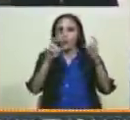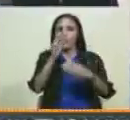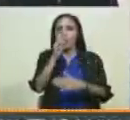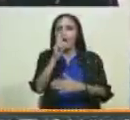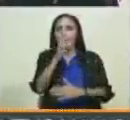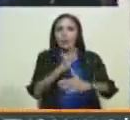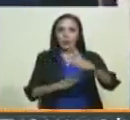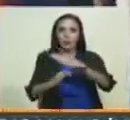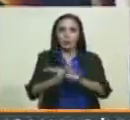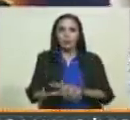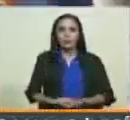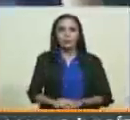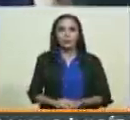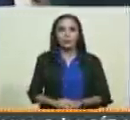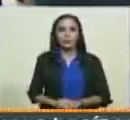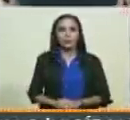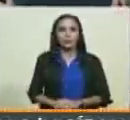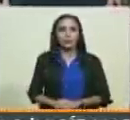Gobernador,